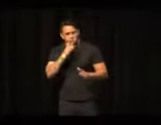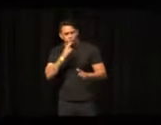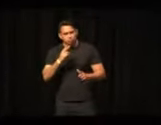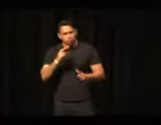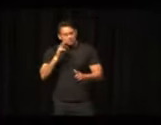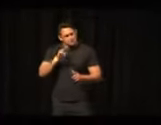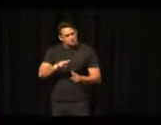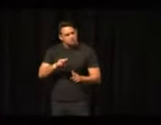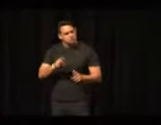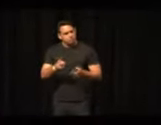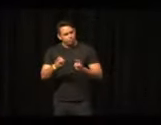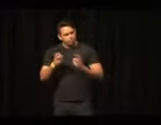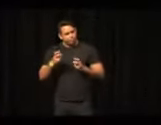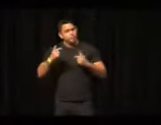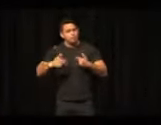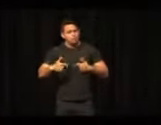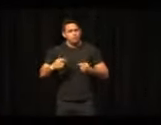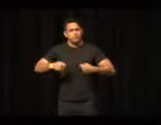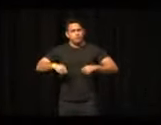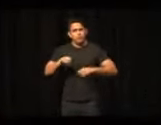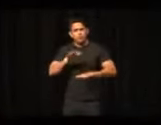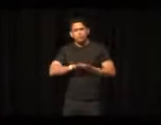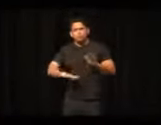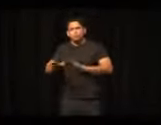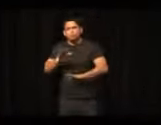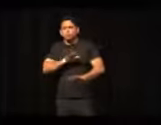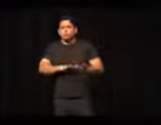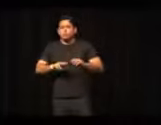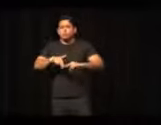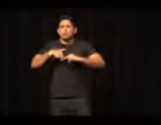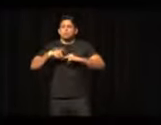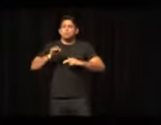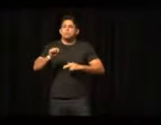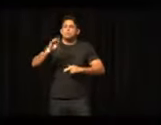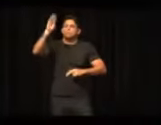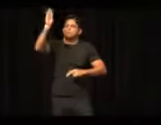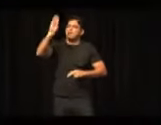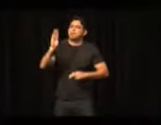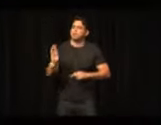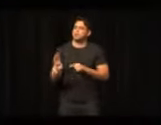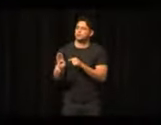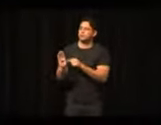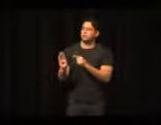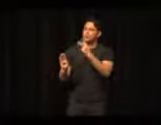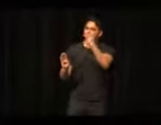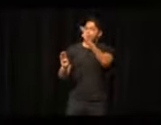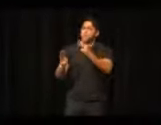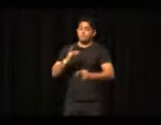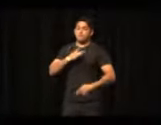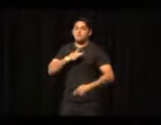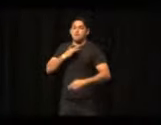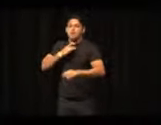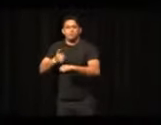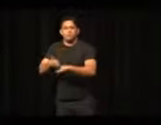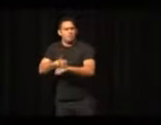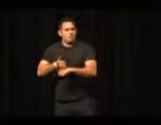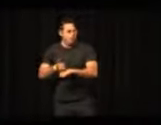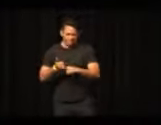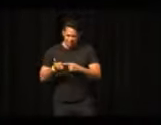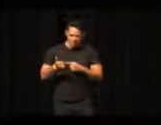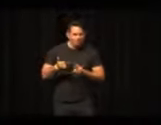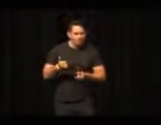trabajo que tiene que ser hecho con mucho cuidado, porque vemos que en Brasil tenemos un voluntario casi profesional, que